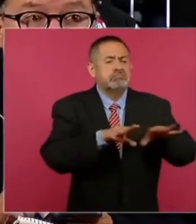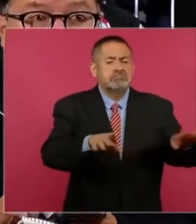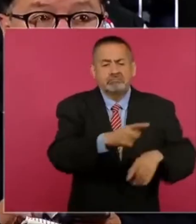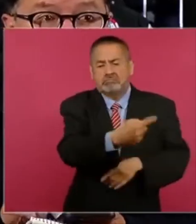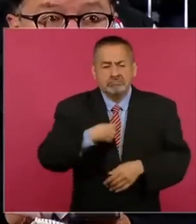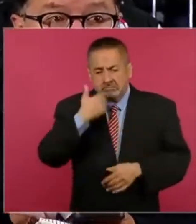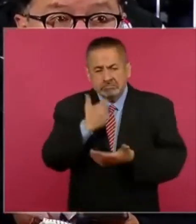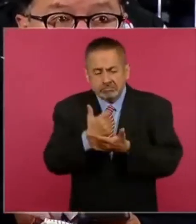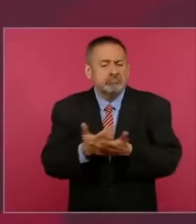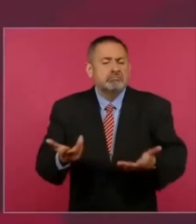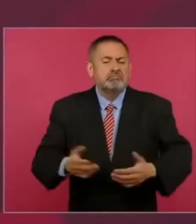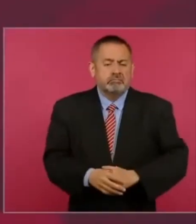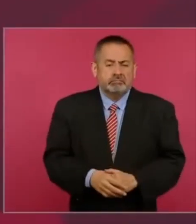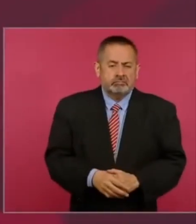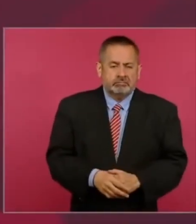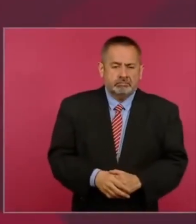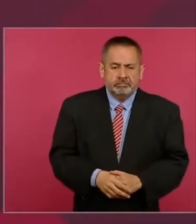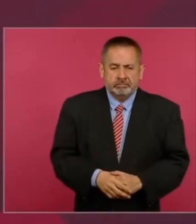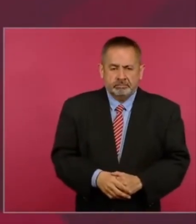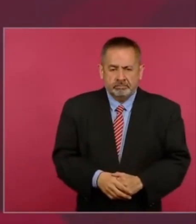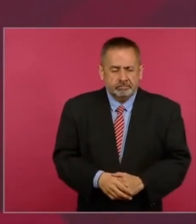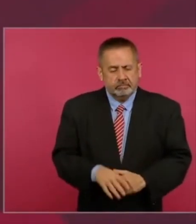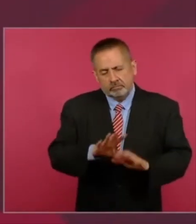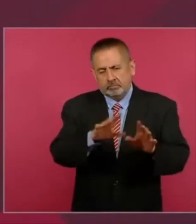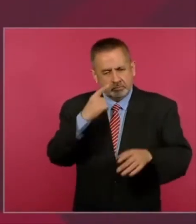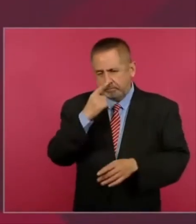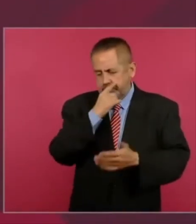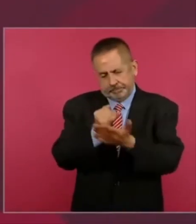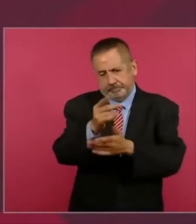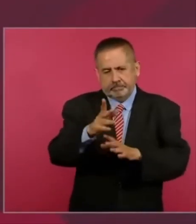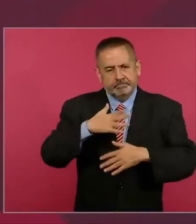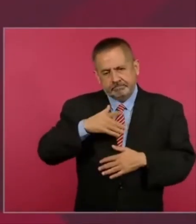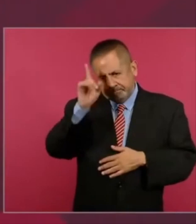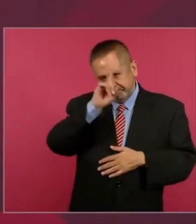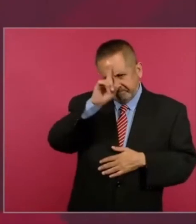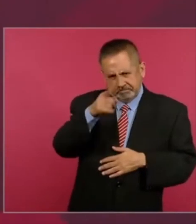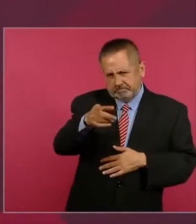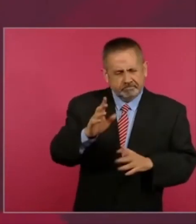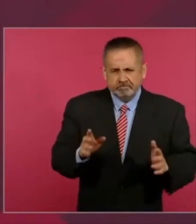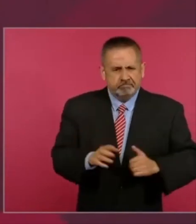de callarnos, presidente. Bueno, ahí tú decides, pero mi recomendación es